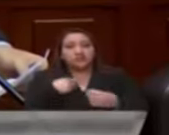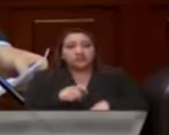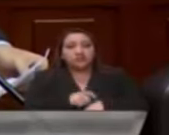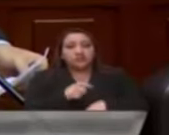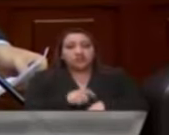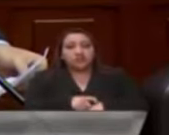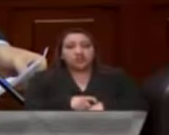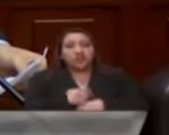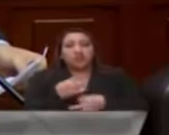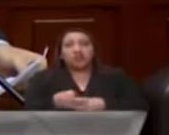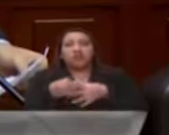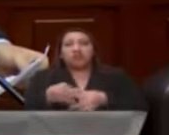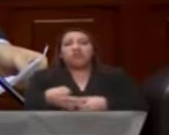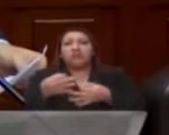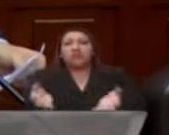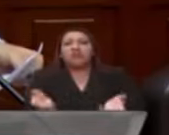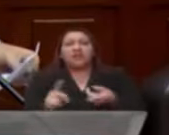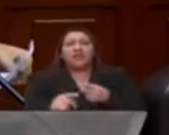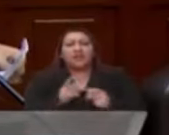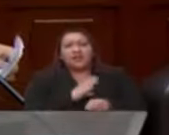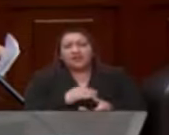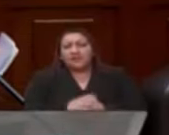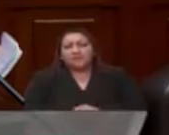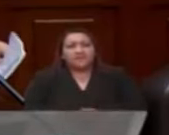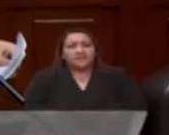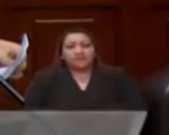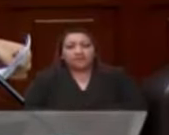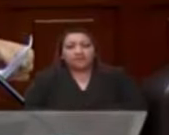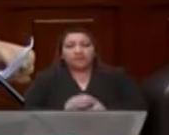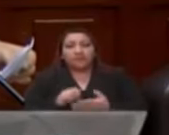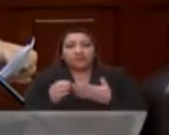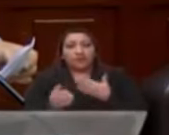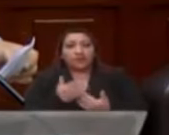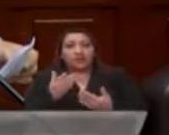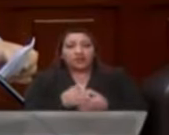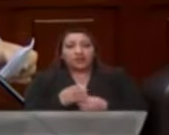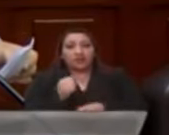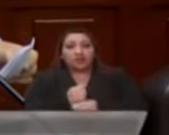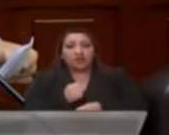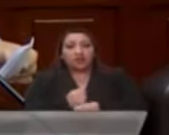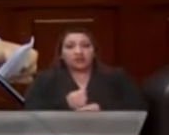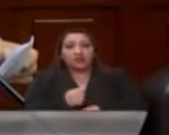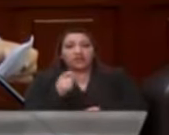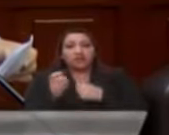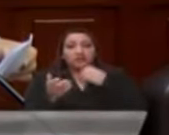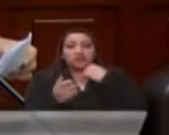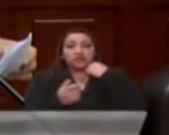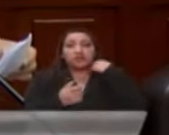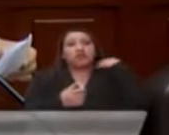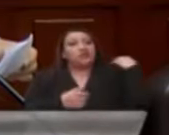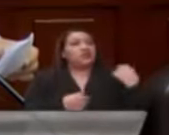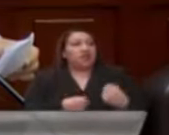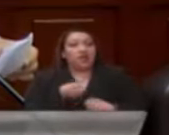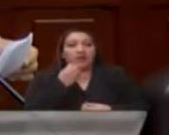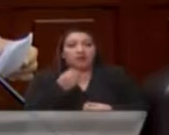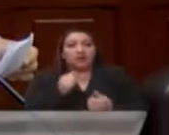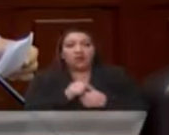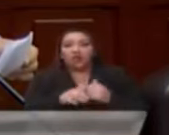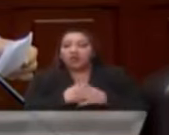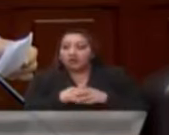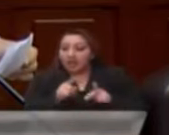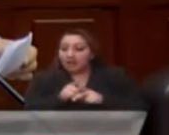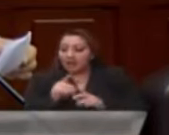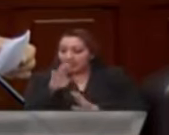el tiempo dilatando procesos desde el Estado, facilitar la ejecución de las pensiones de alimentos, con lo que